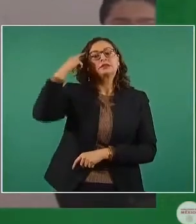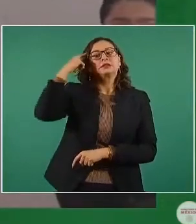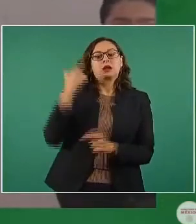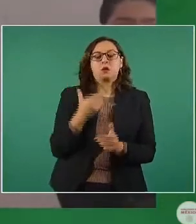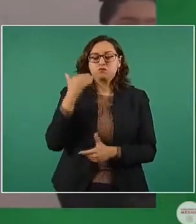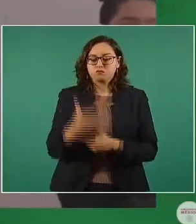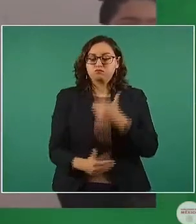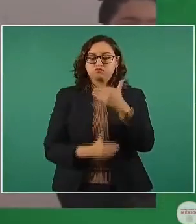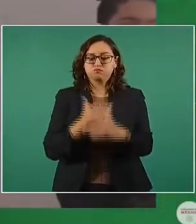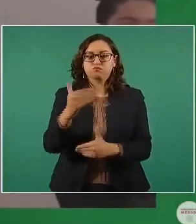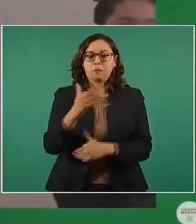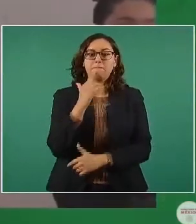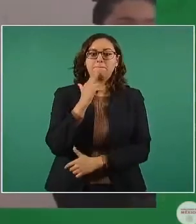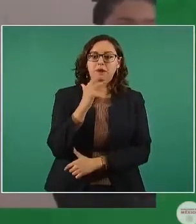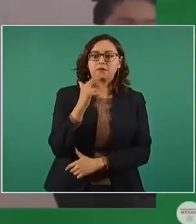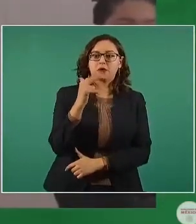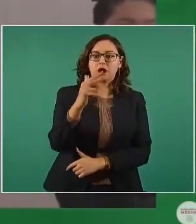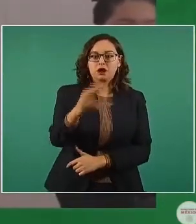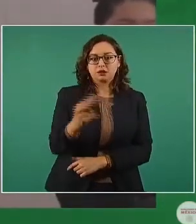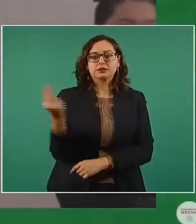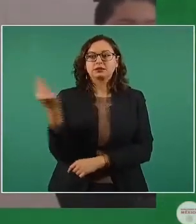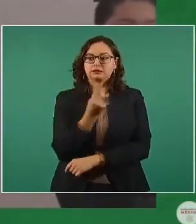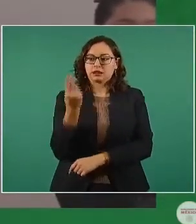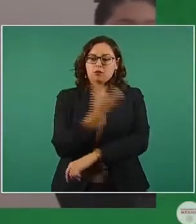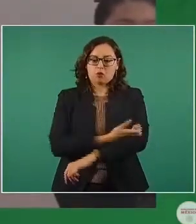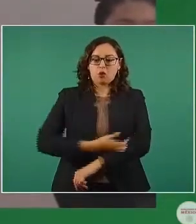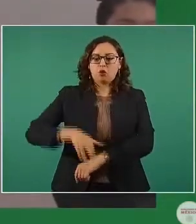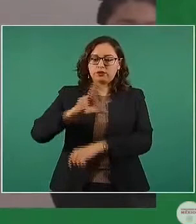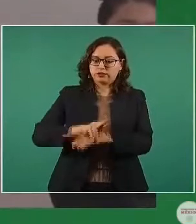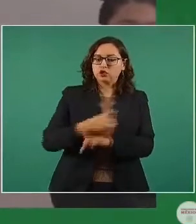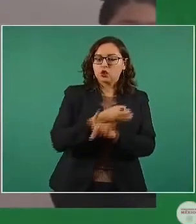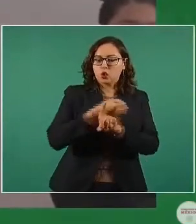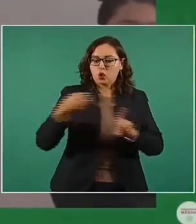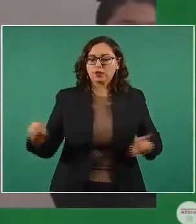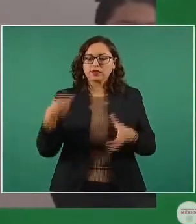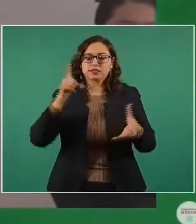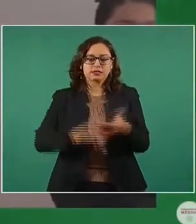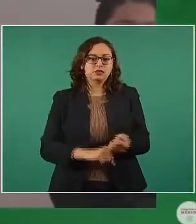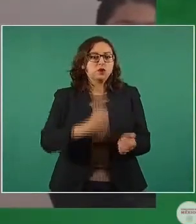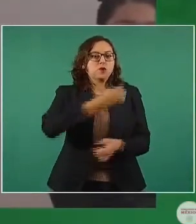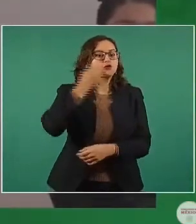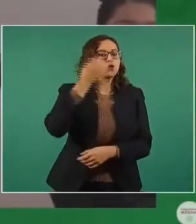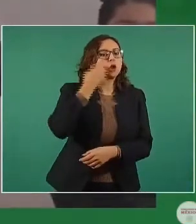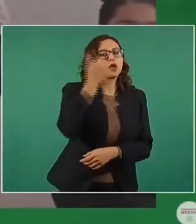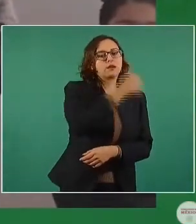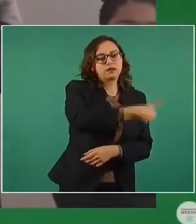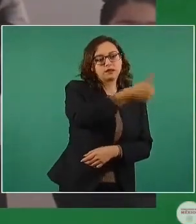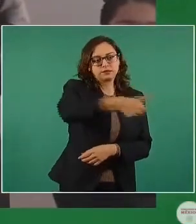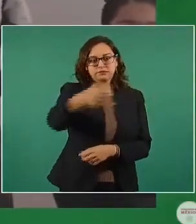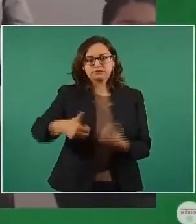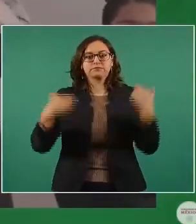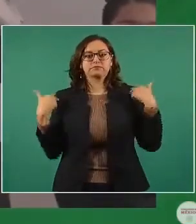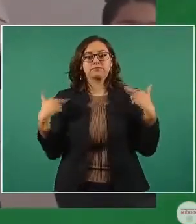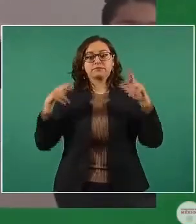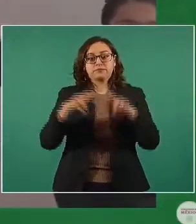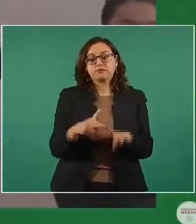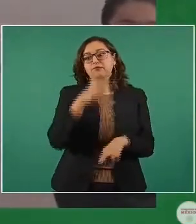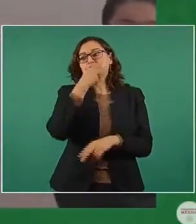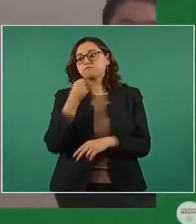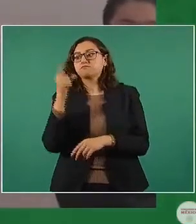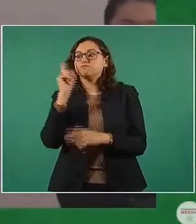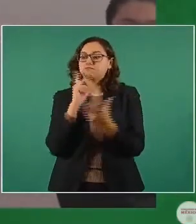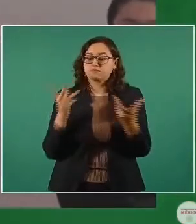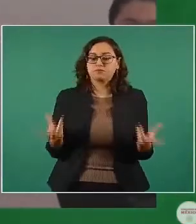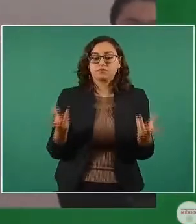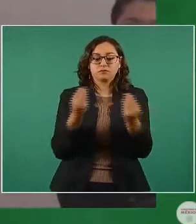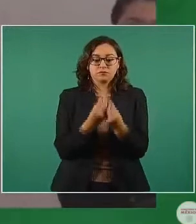dependerá en gran medida de la coordinación que tengamos en cada comunidad educativa con las maestras y los maestros. Tengo que decirle que las dos secciones del